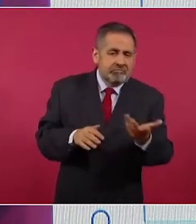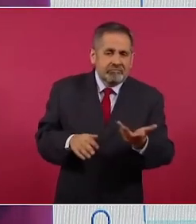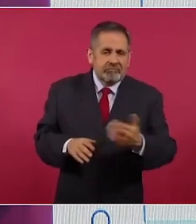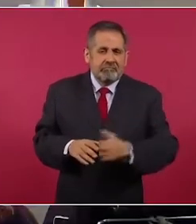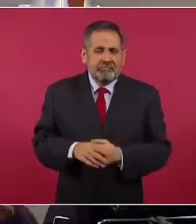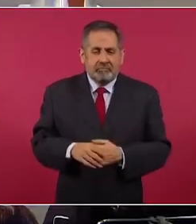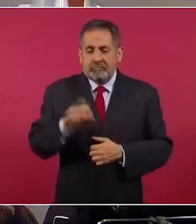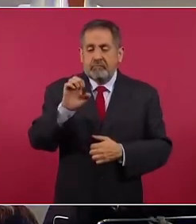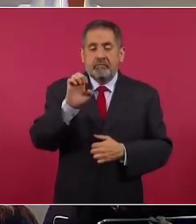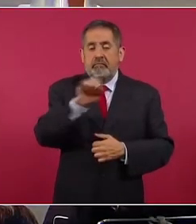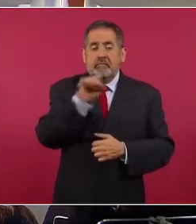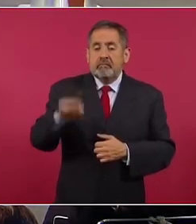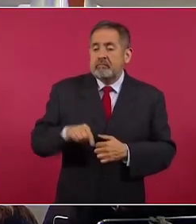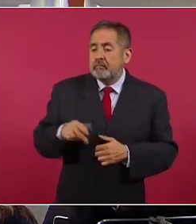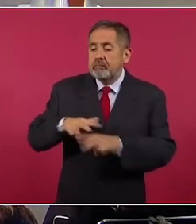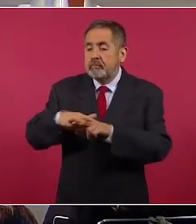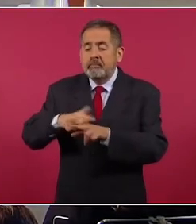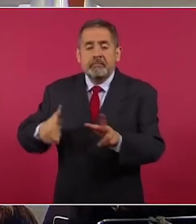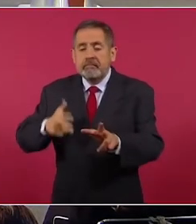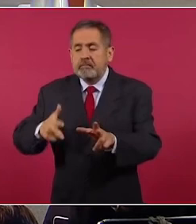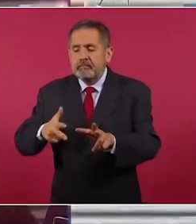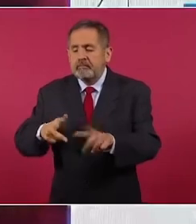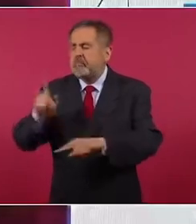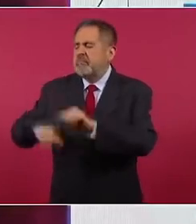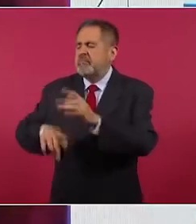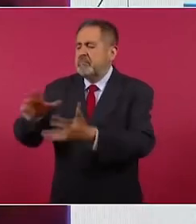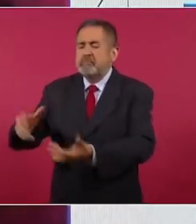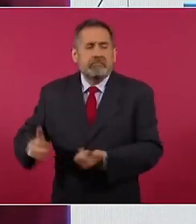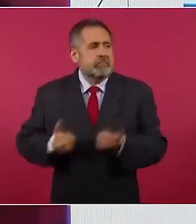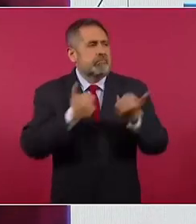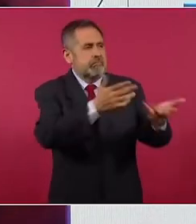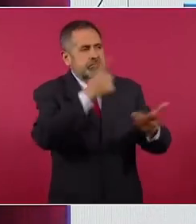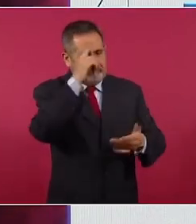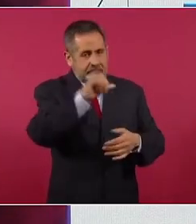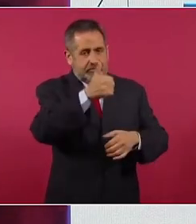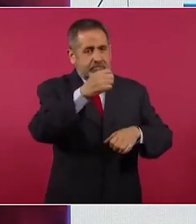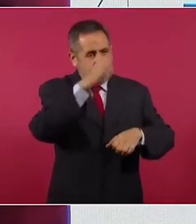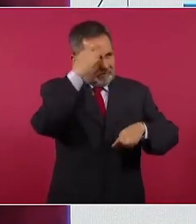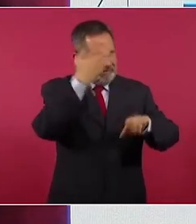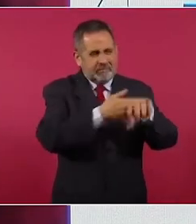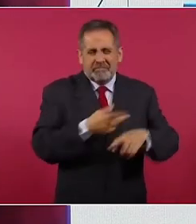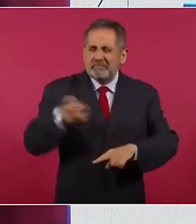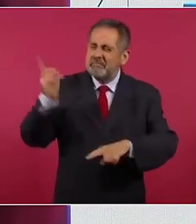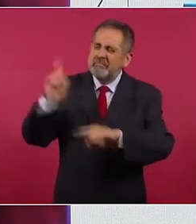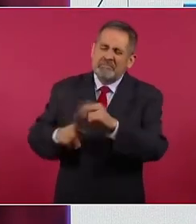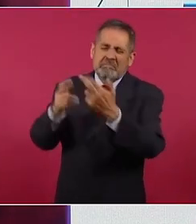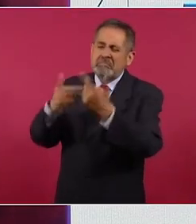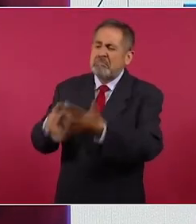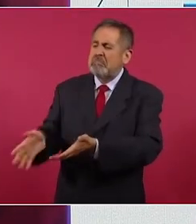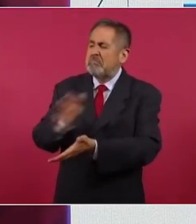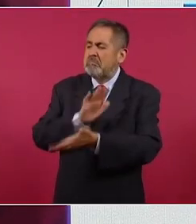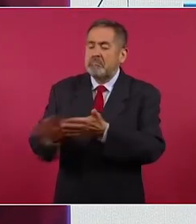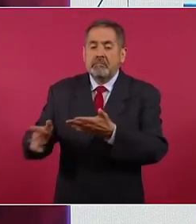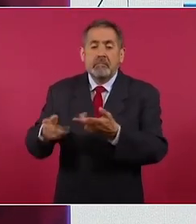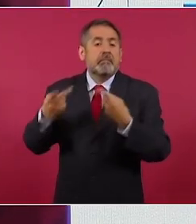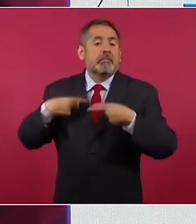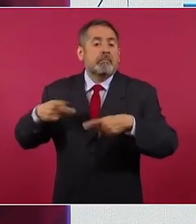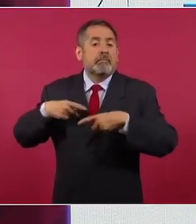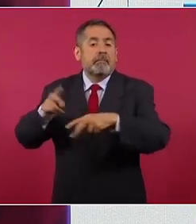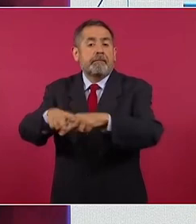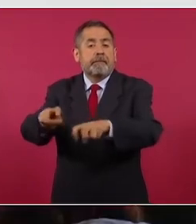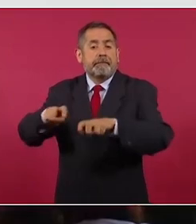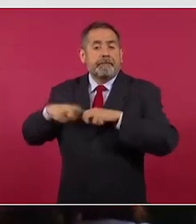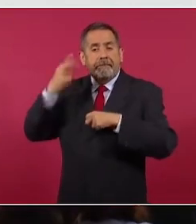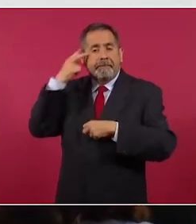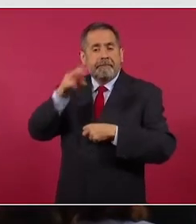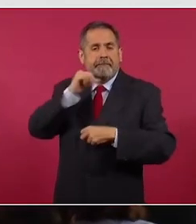Zedillo privatiza los ferrocarriles, los entrega a extranjeros, acaba con los ferrocarriles de pasajeros